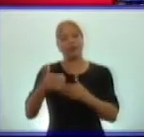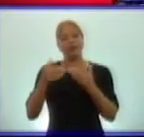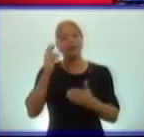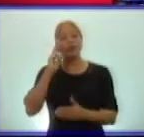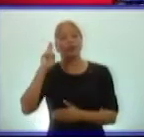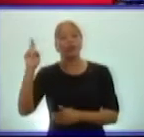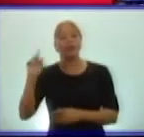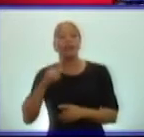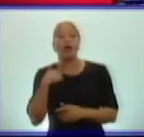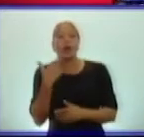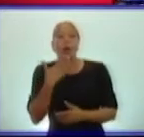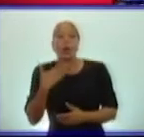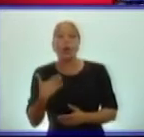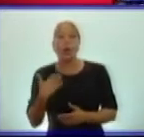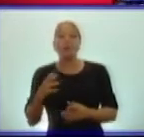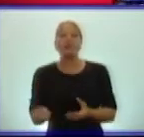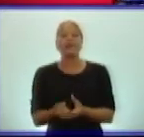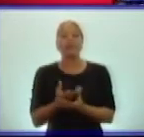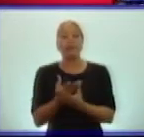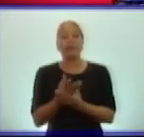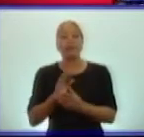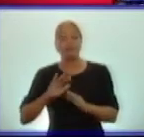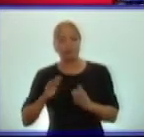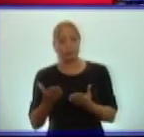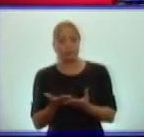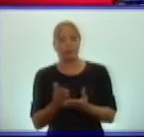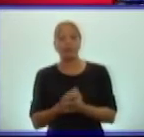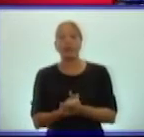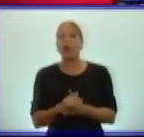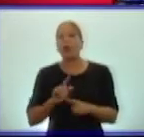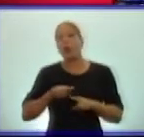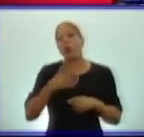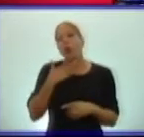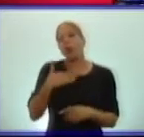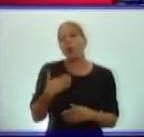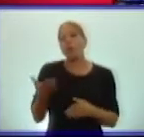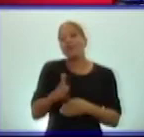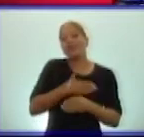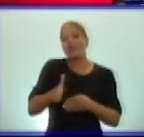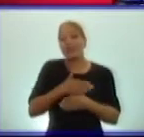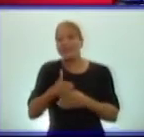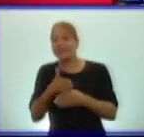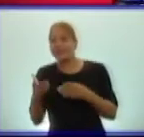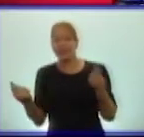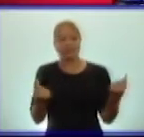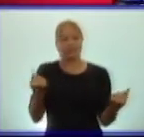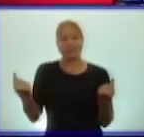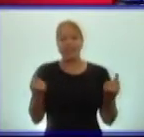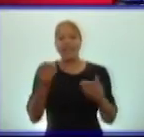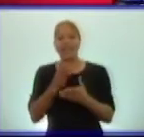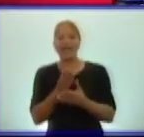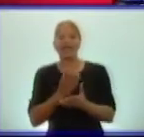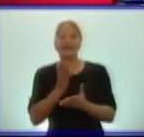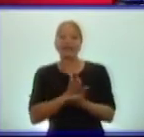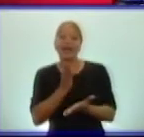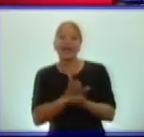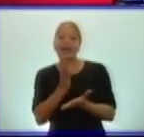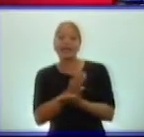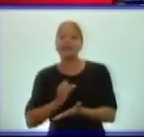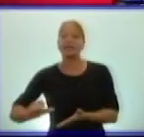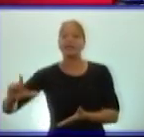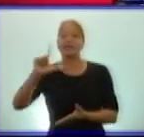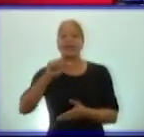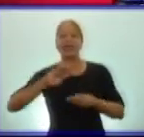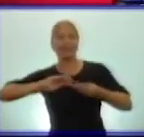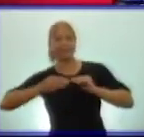cómo logró formarse esas clases sociales? ¿Cómo llegaron a diferenciarse en ese sistema social las clases fundamentales que se